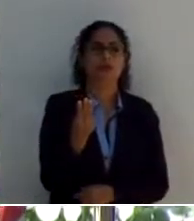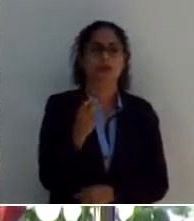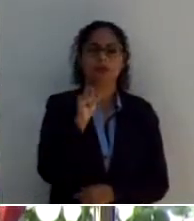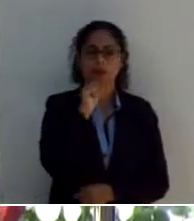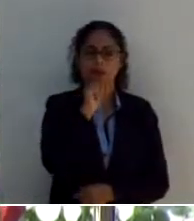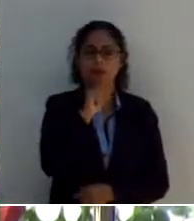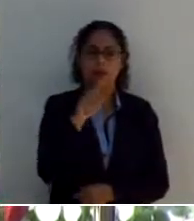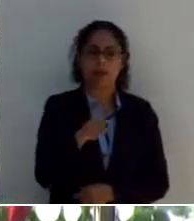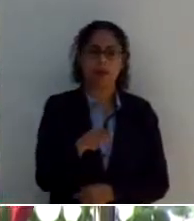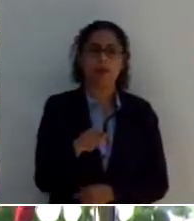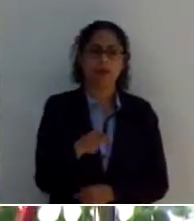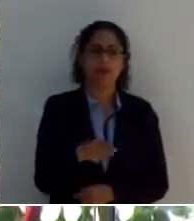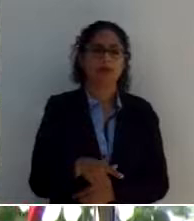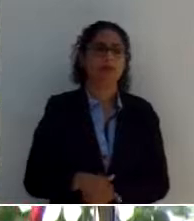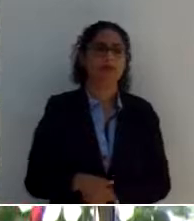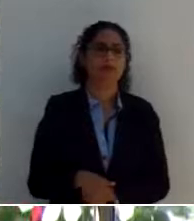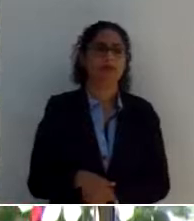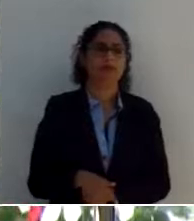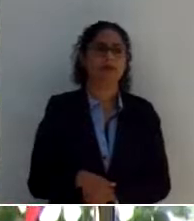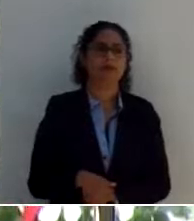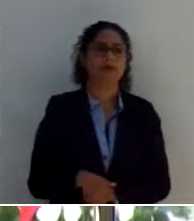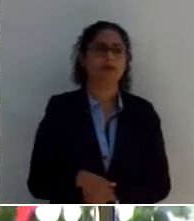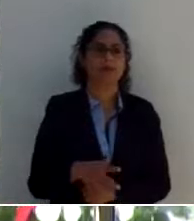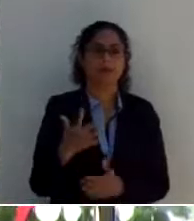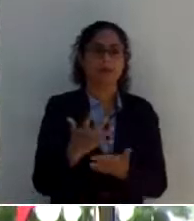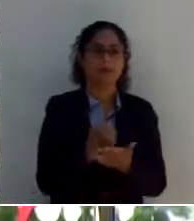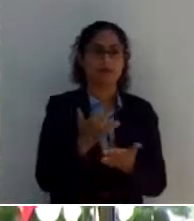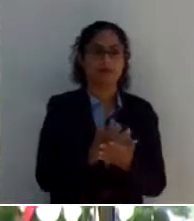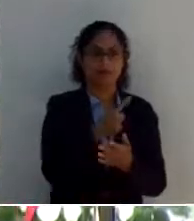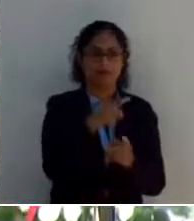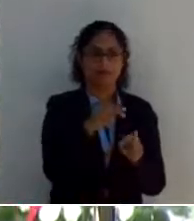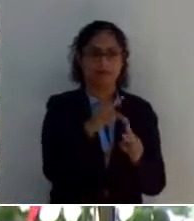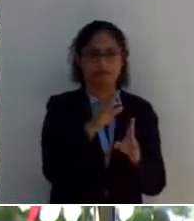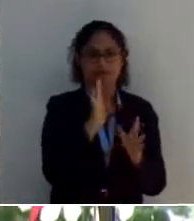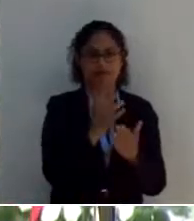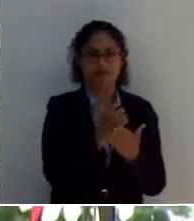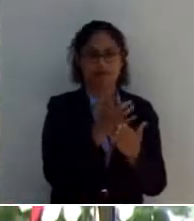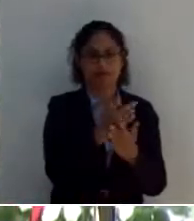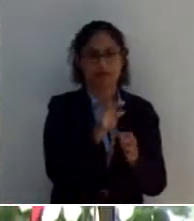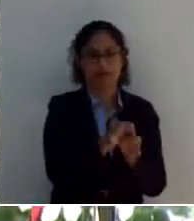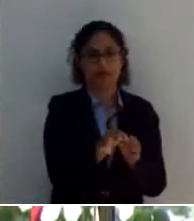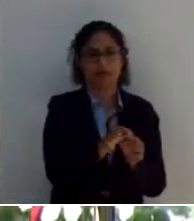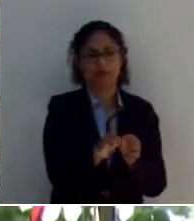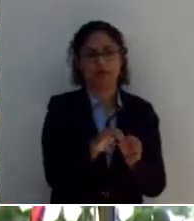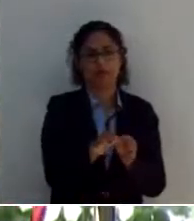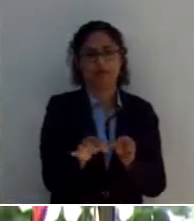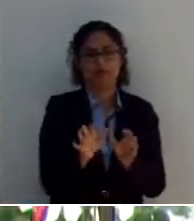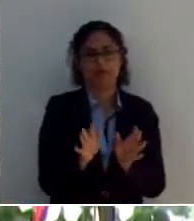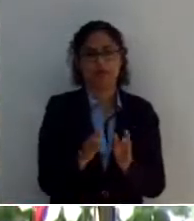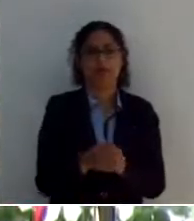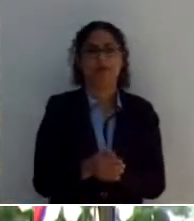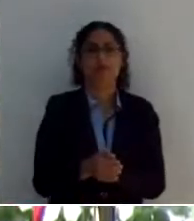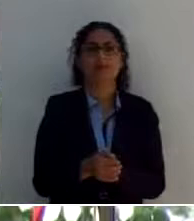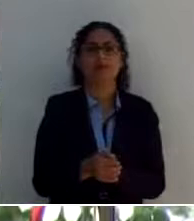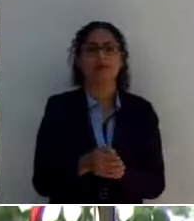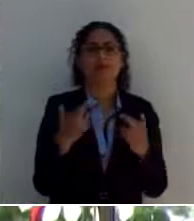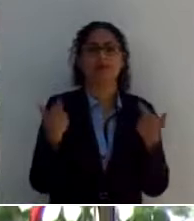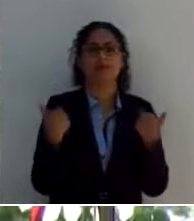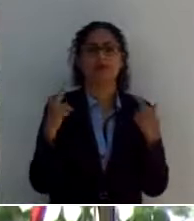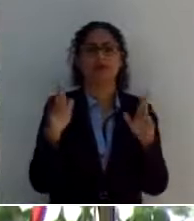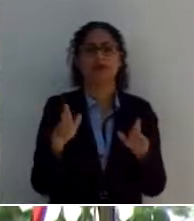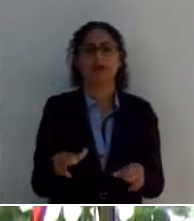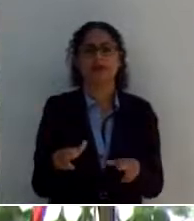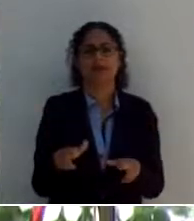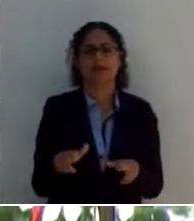fútbol, teniente, no le andan ganando ahí los elementos del municipio, a la representación de